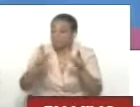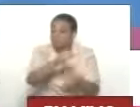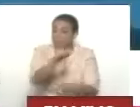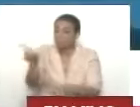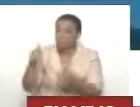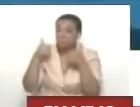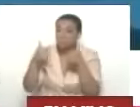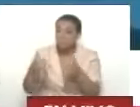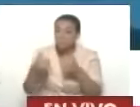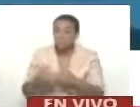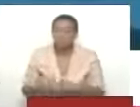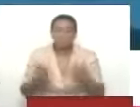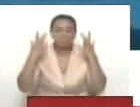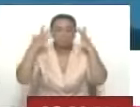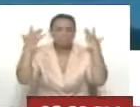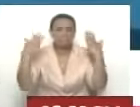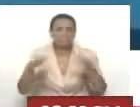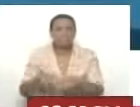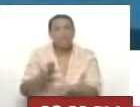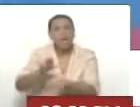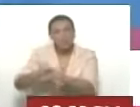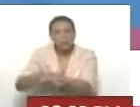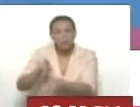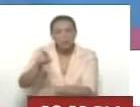Ahora, Boris.